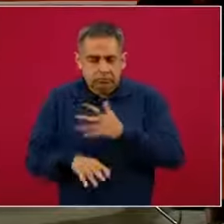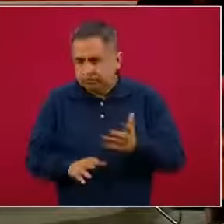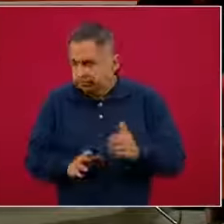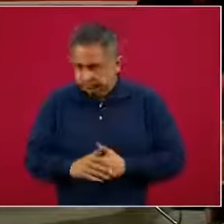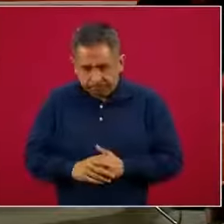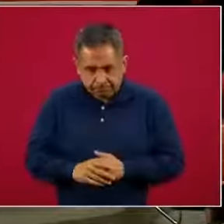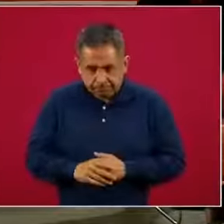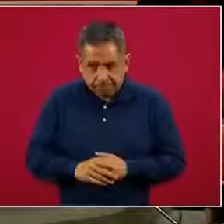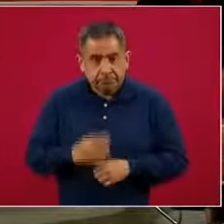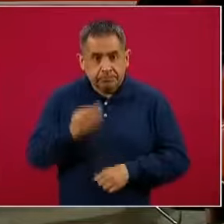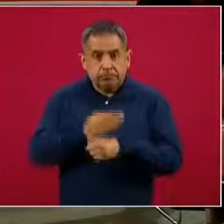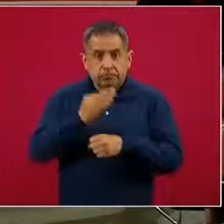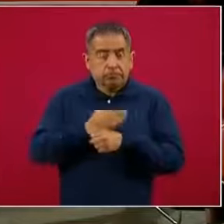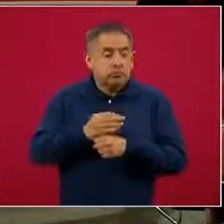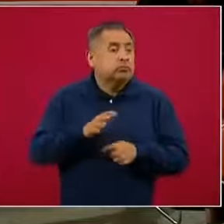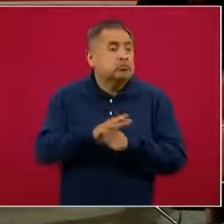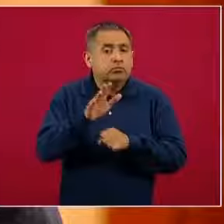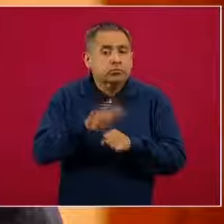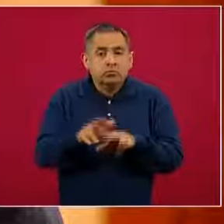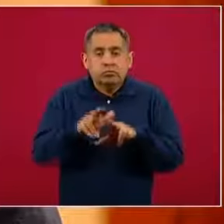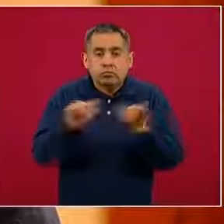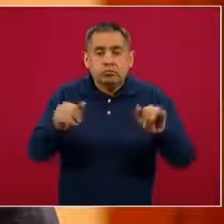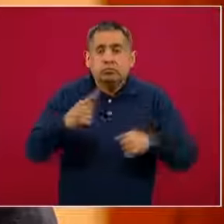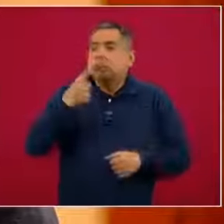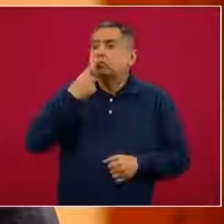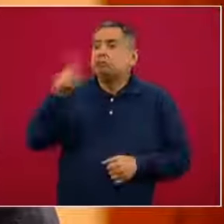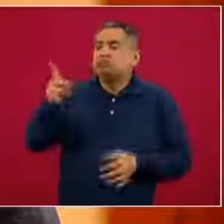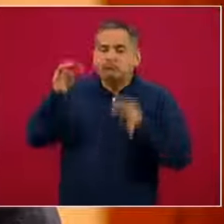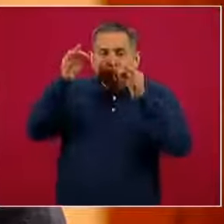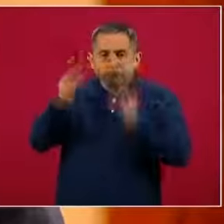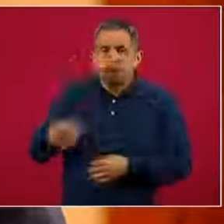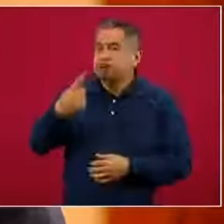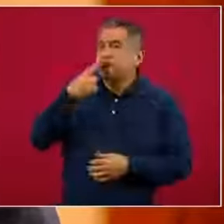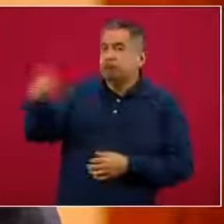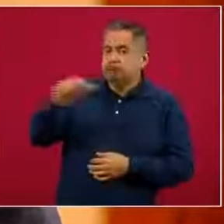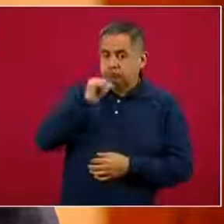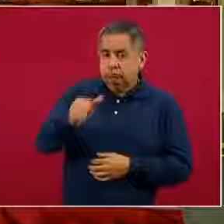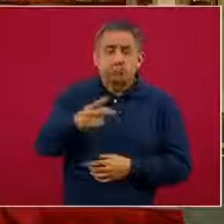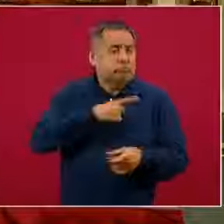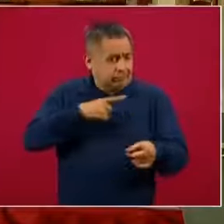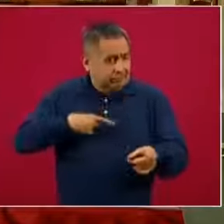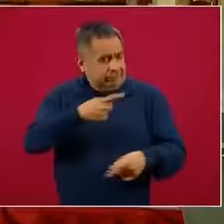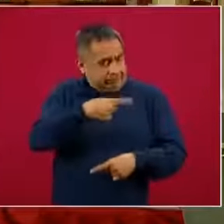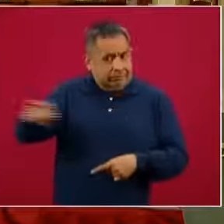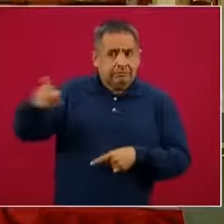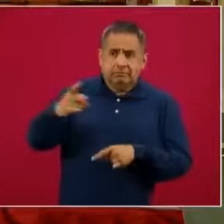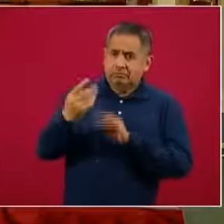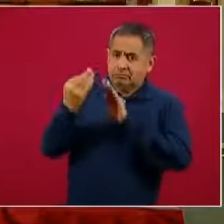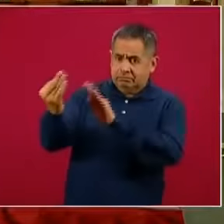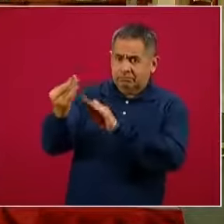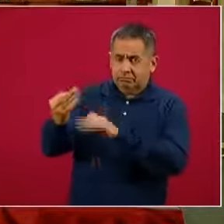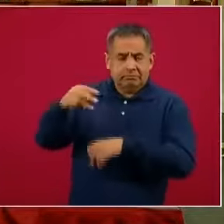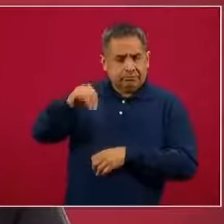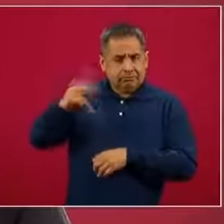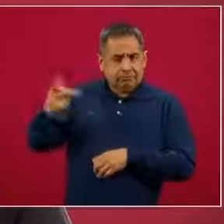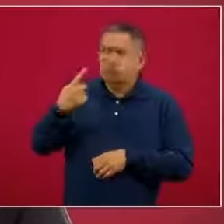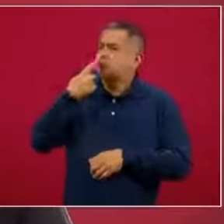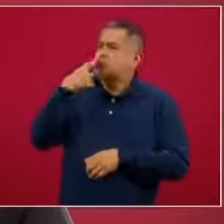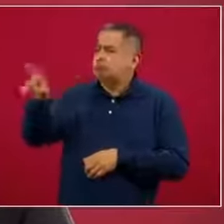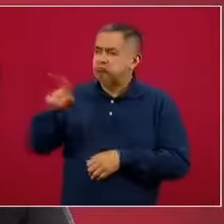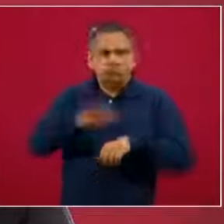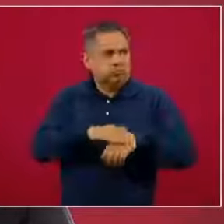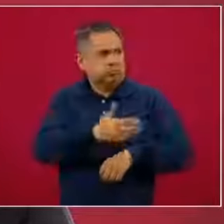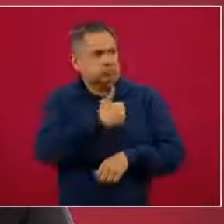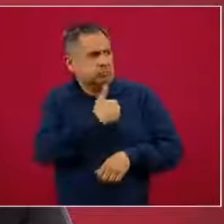hasta el momento no tenemos conocimiento de ninguna denuncia formal. Esto debería denunciarse ante el Ministerio Público local